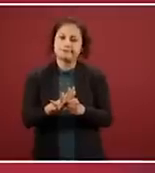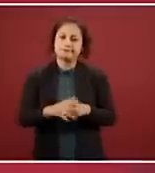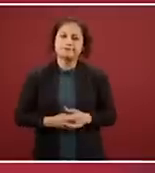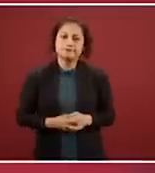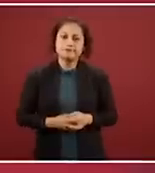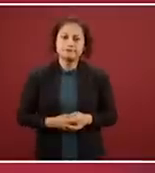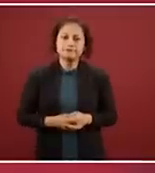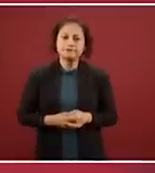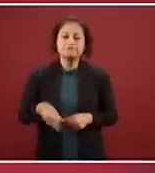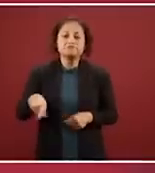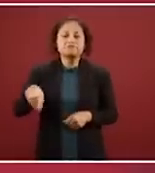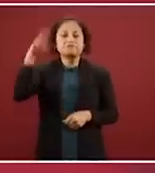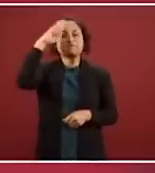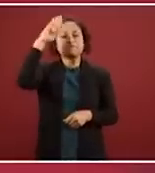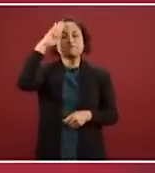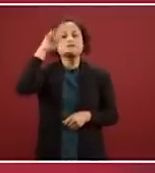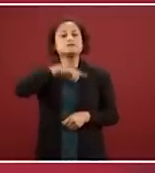el uso de las armas.